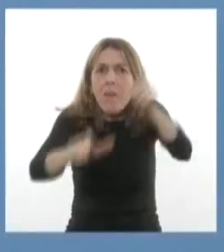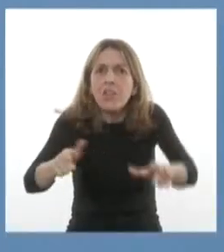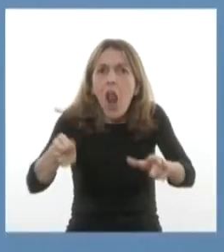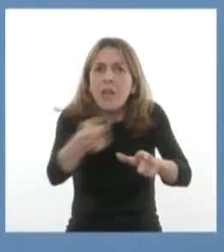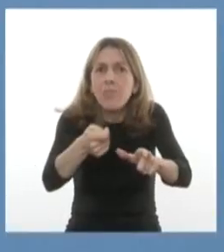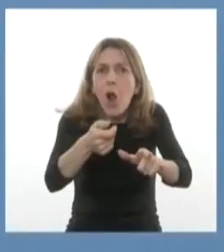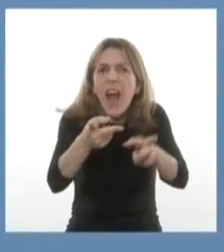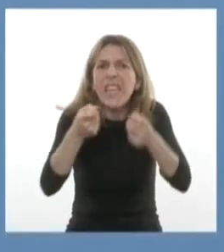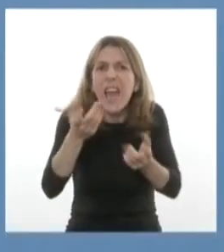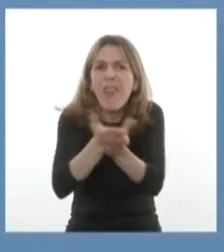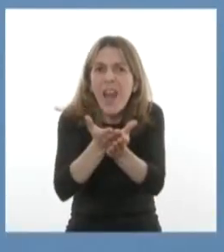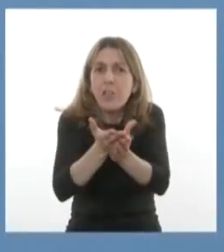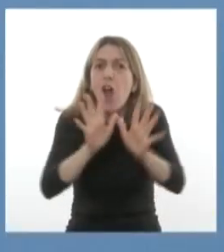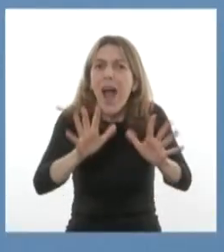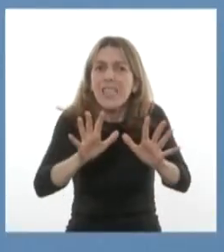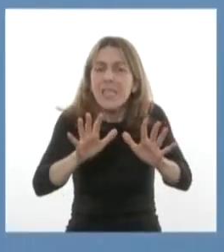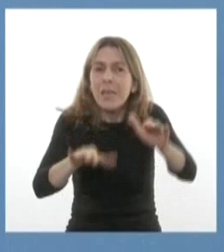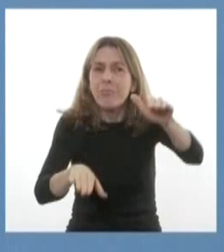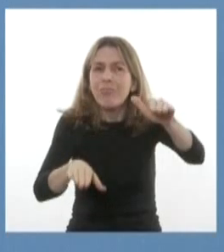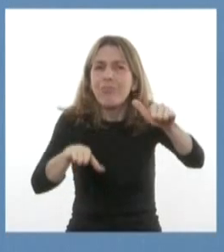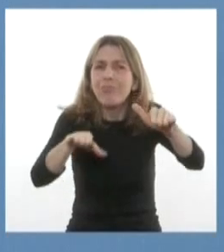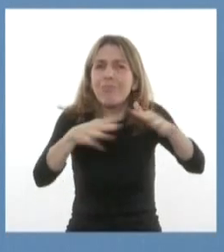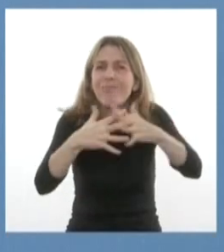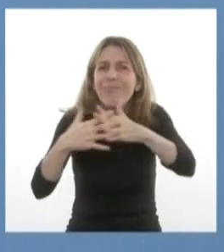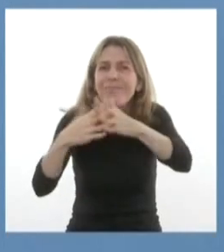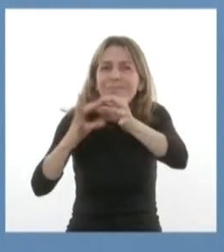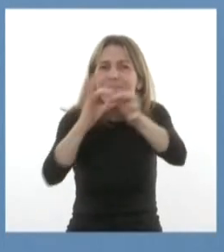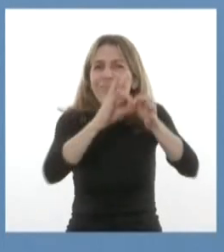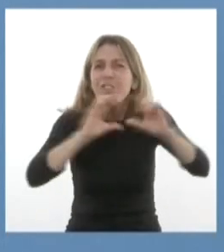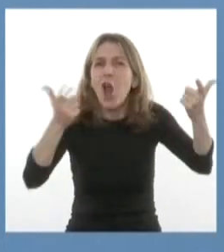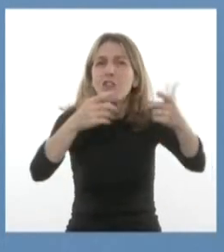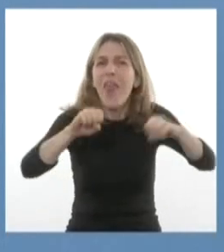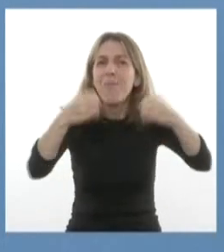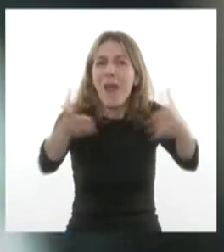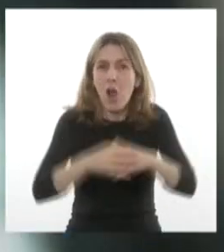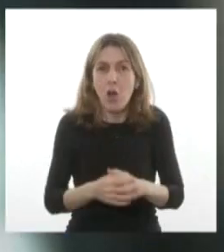sí vamos a hacer una mejor sociedad. Y entonces